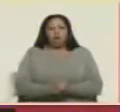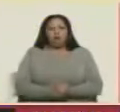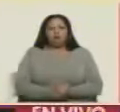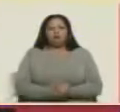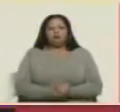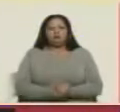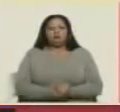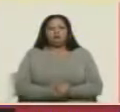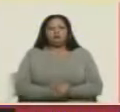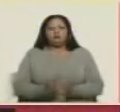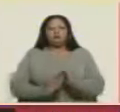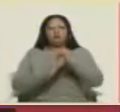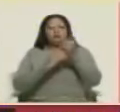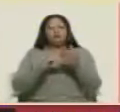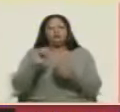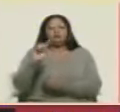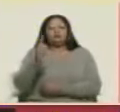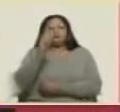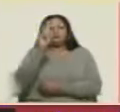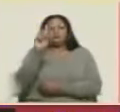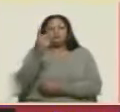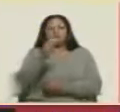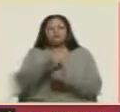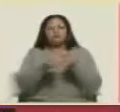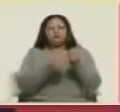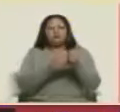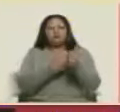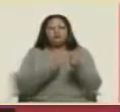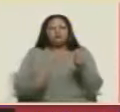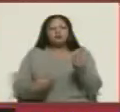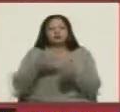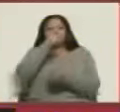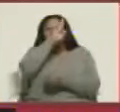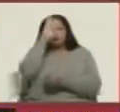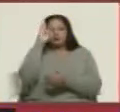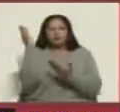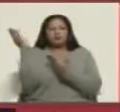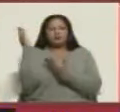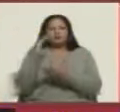que es presidida por su primer vicepresidente, Diosdado Cabello. Escuchemos.